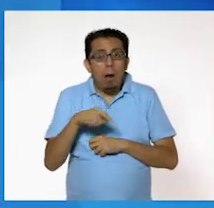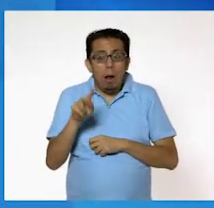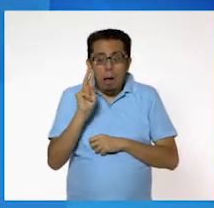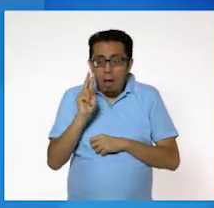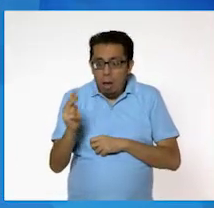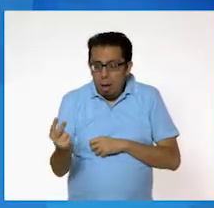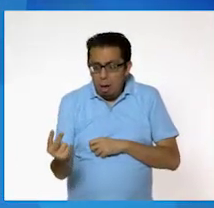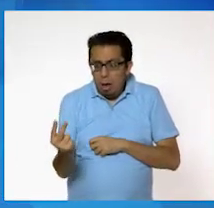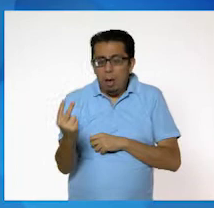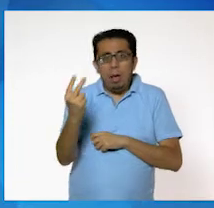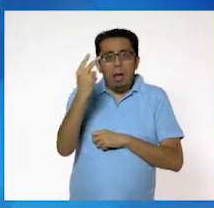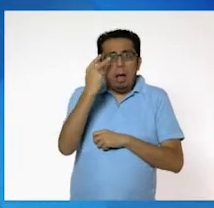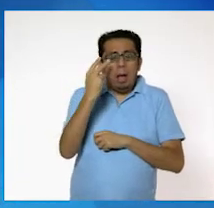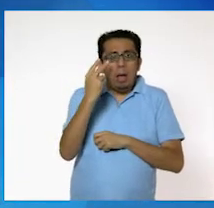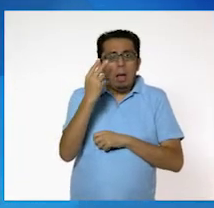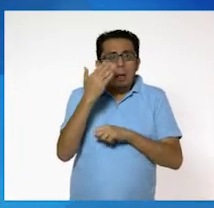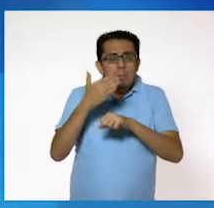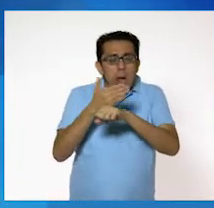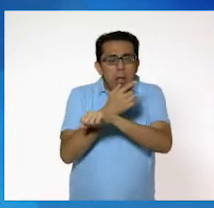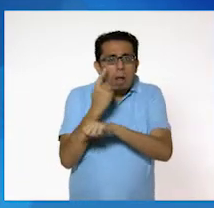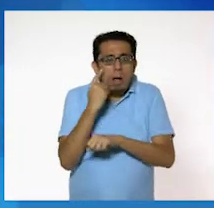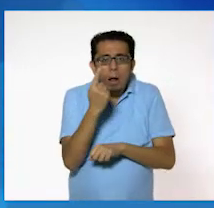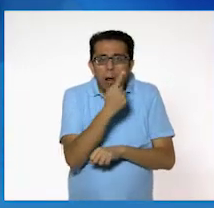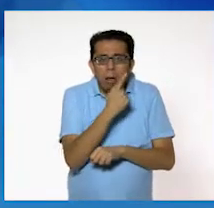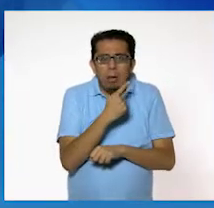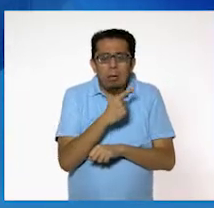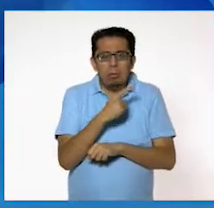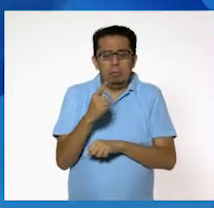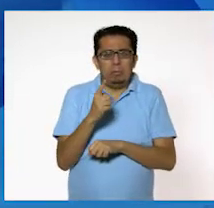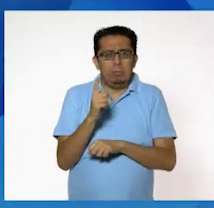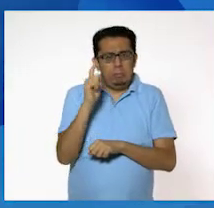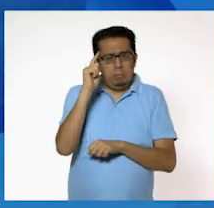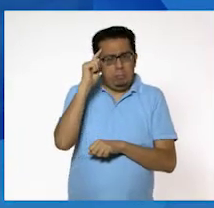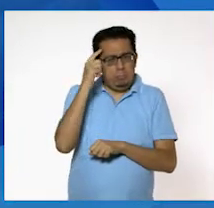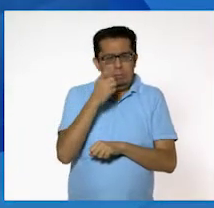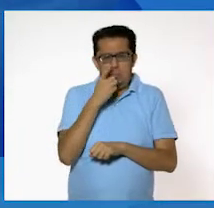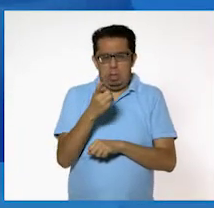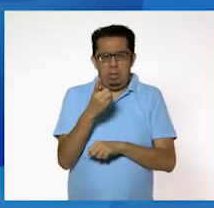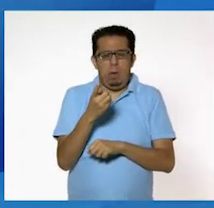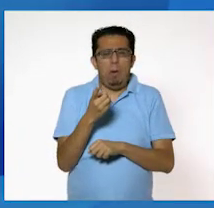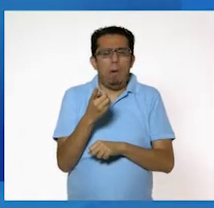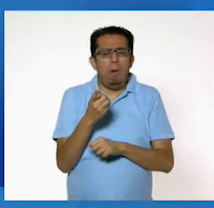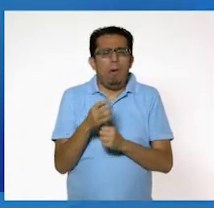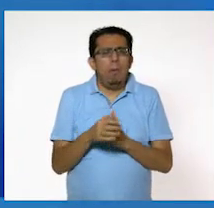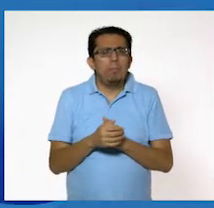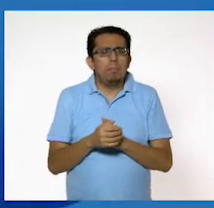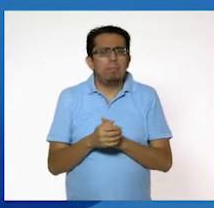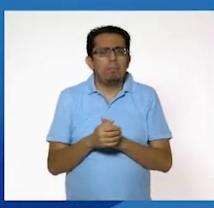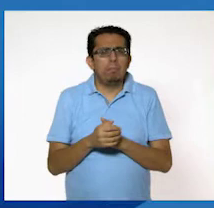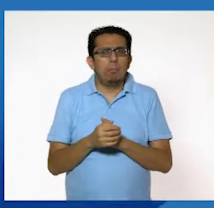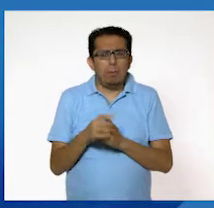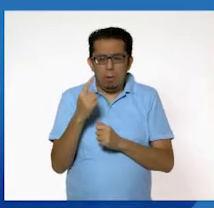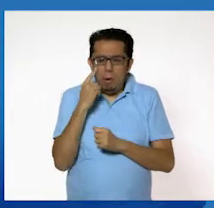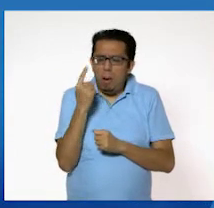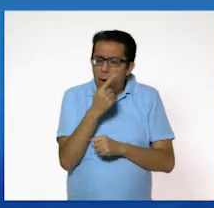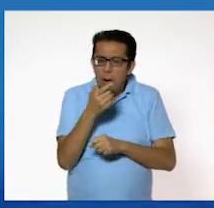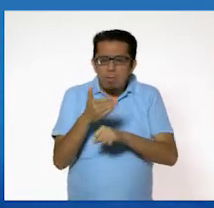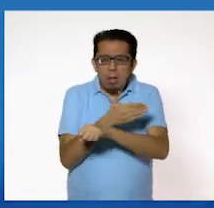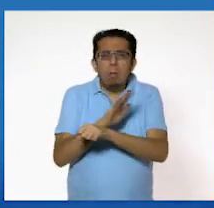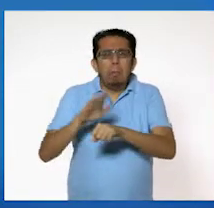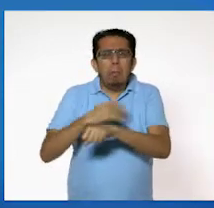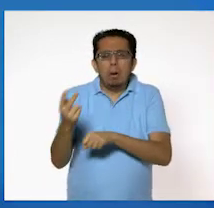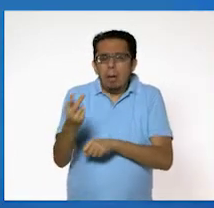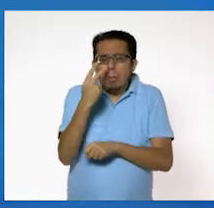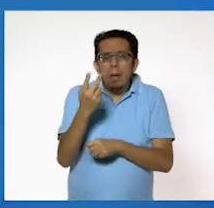dos ojos de madera, casi se lo tomó a mal y dijo con acento enojado, ¡Ojazos de madera! ¿Por qué me